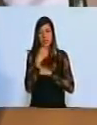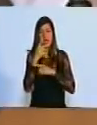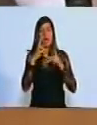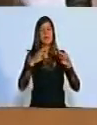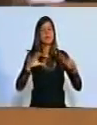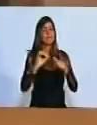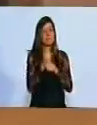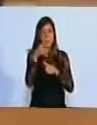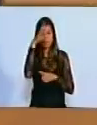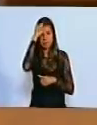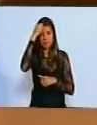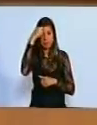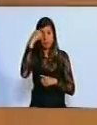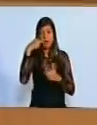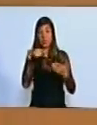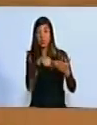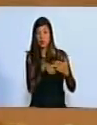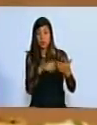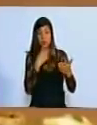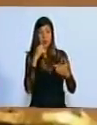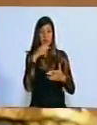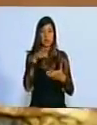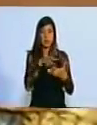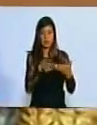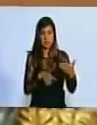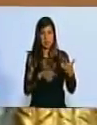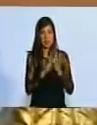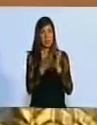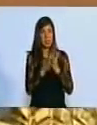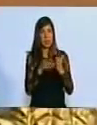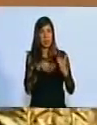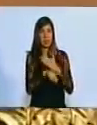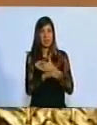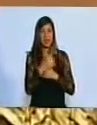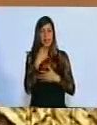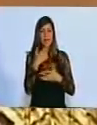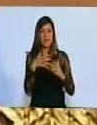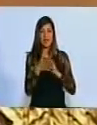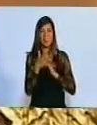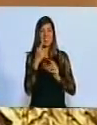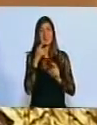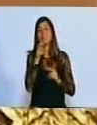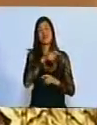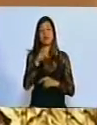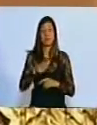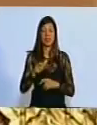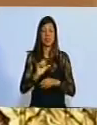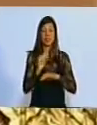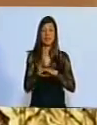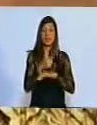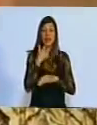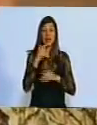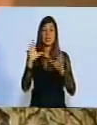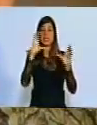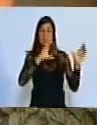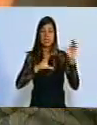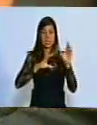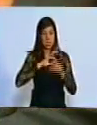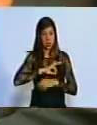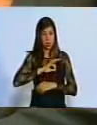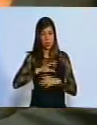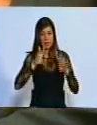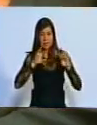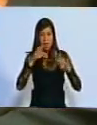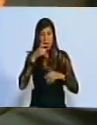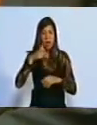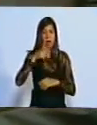históricos. Al releer estos documentos y hallar voces de historiadores relegados por la dominación de las ciencias sociales, hallamos un